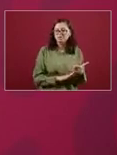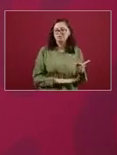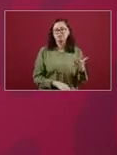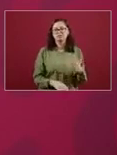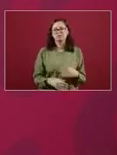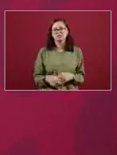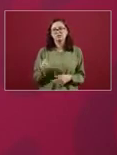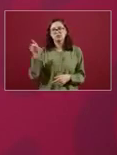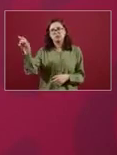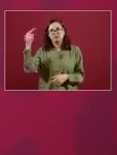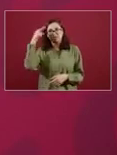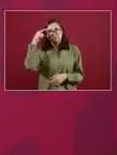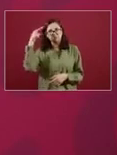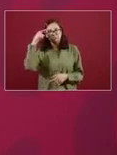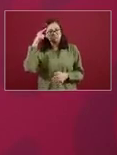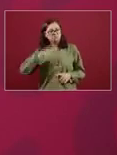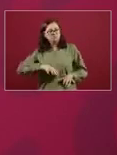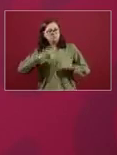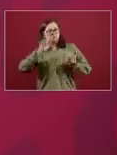Colonizadora,